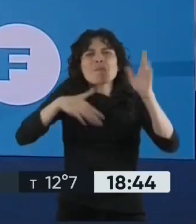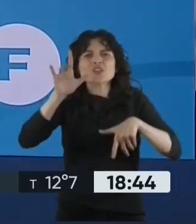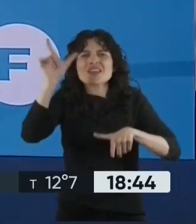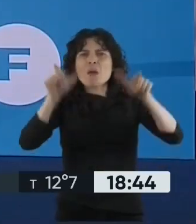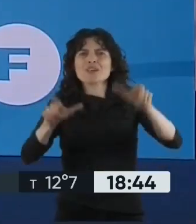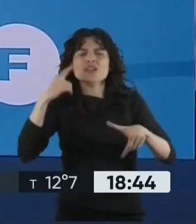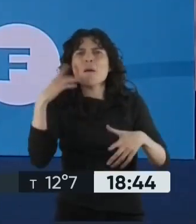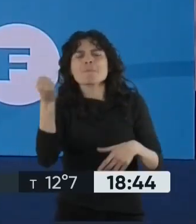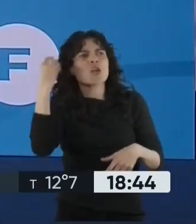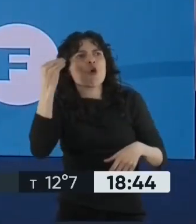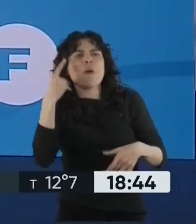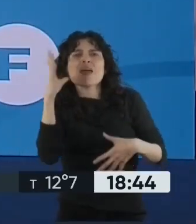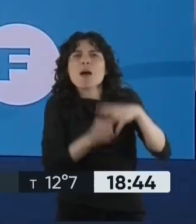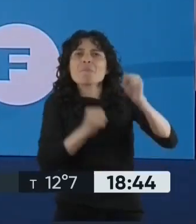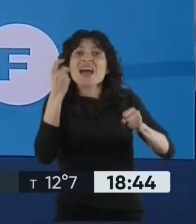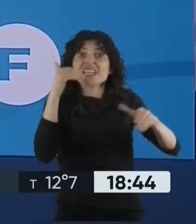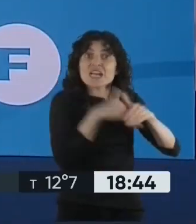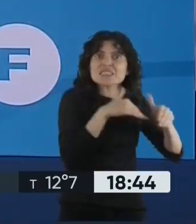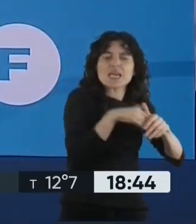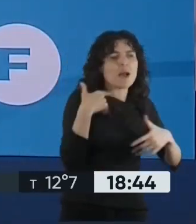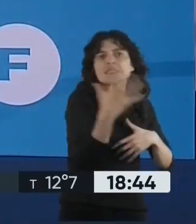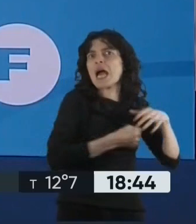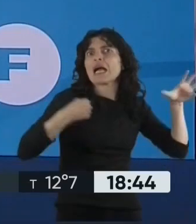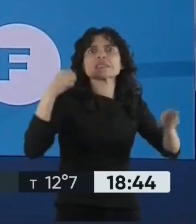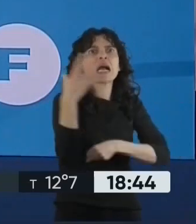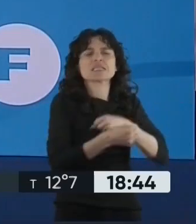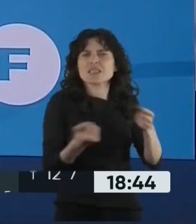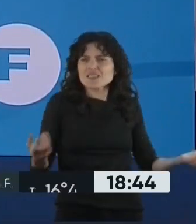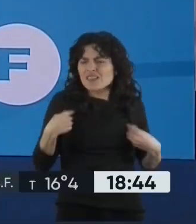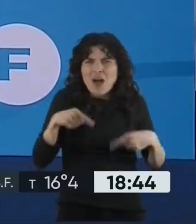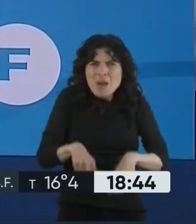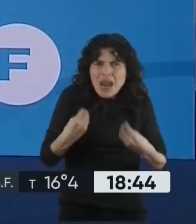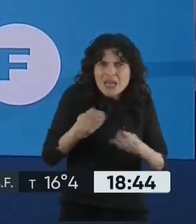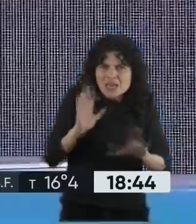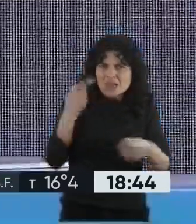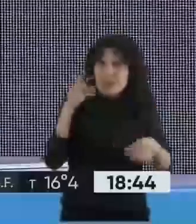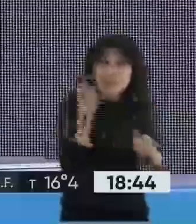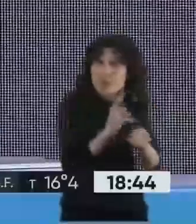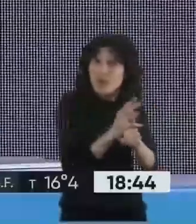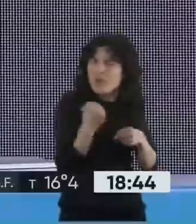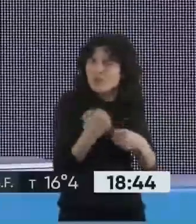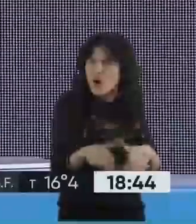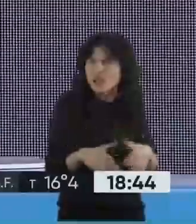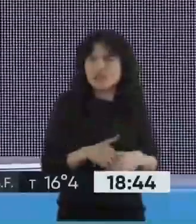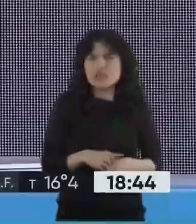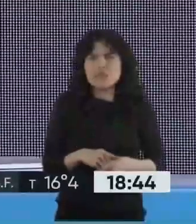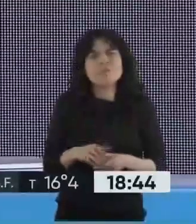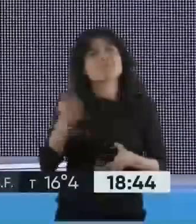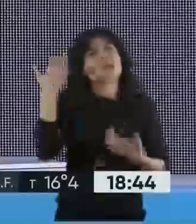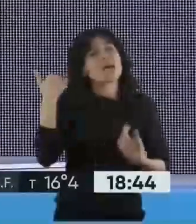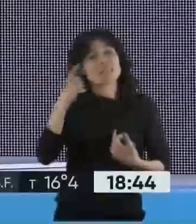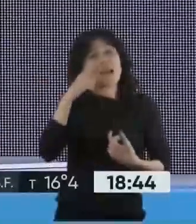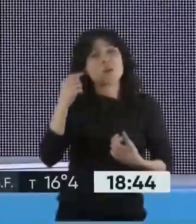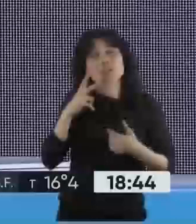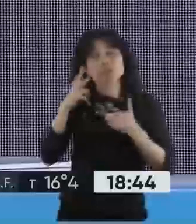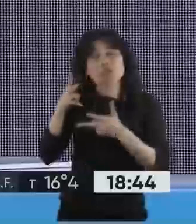bajo distintos mecanismos, sobre todo cuando tenemos una brecha como la que tenemos. Entonces tenemos que, yo siempre le digo, te dije la otra vez cuando hice